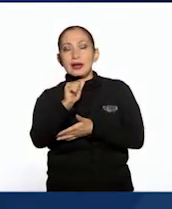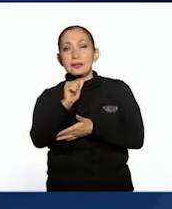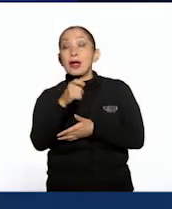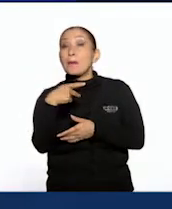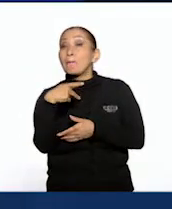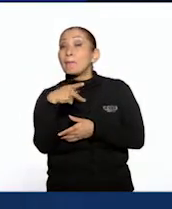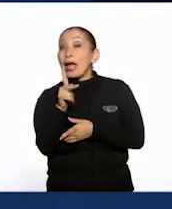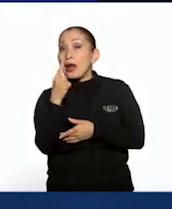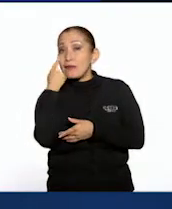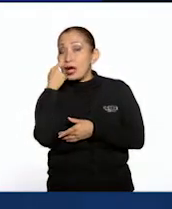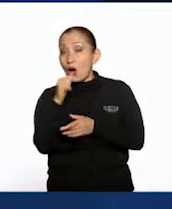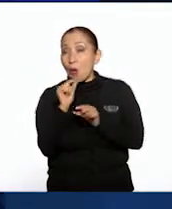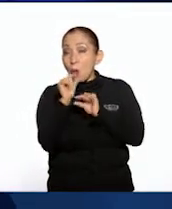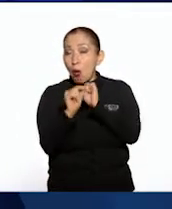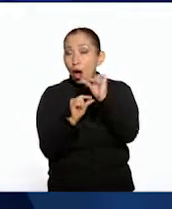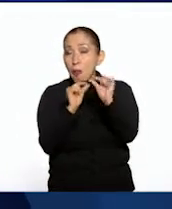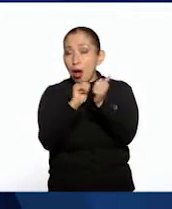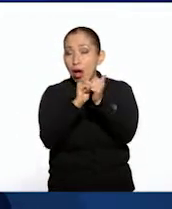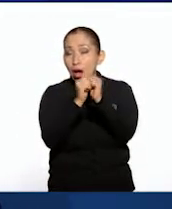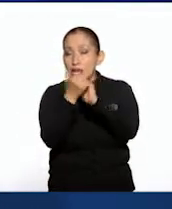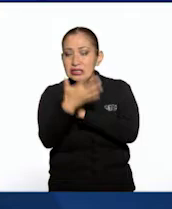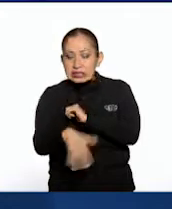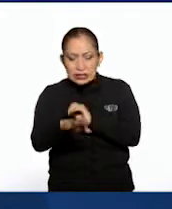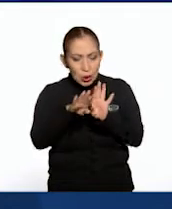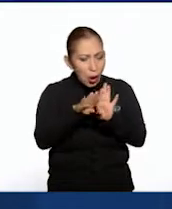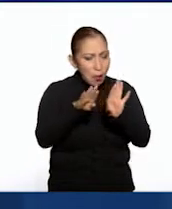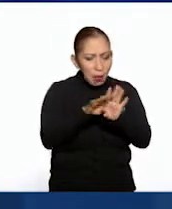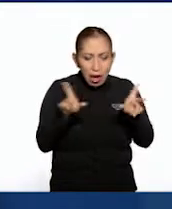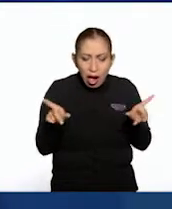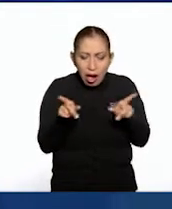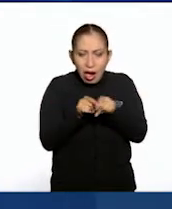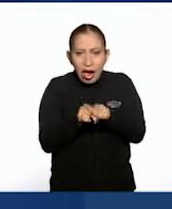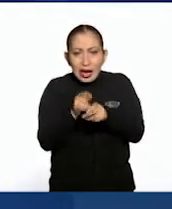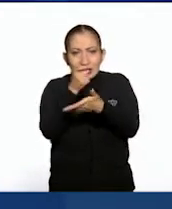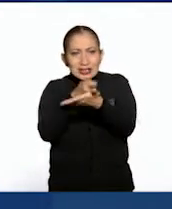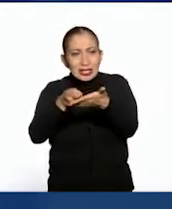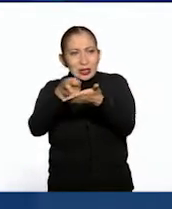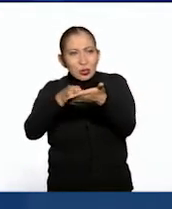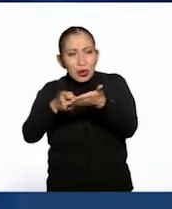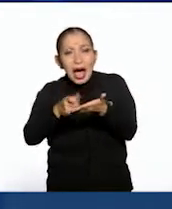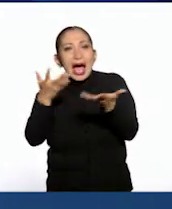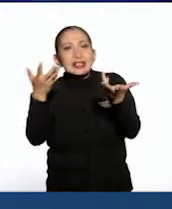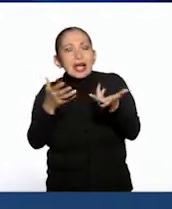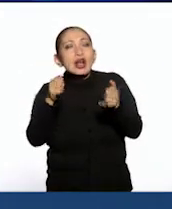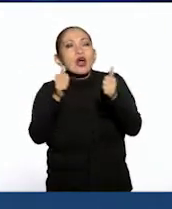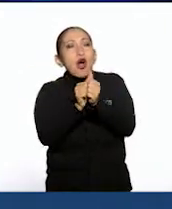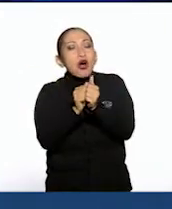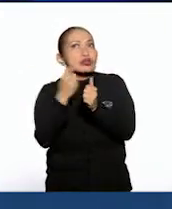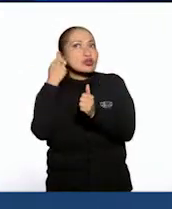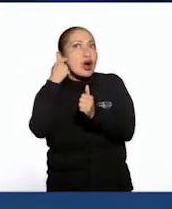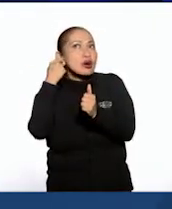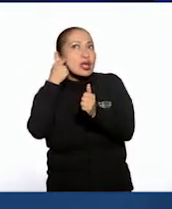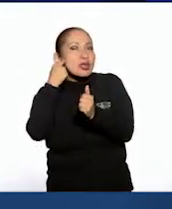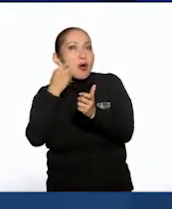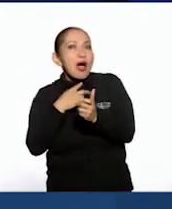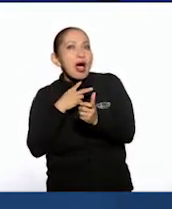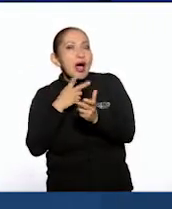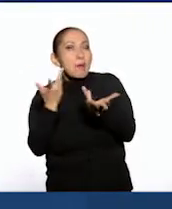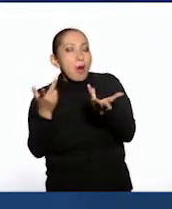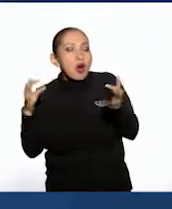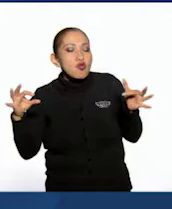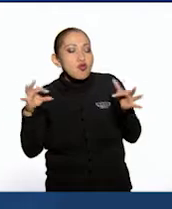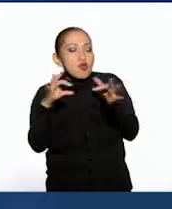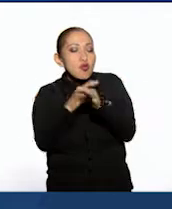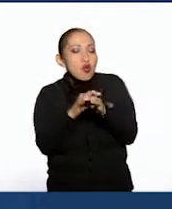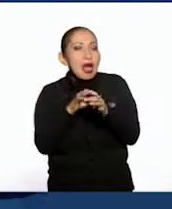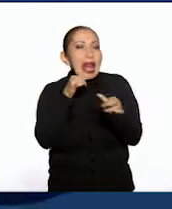Sin embargo, poco a poco se buscó la manera de simplificar la escritura y hacerlo a partir del sonido producido por la